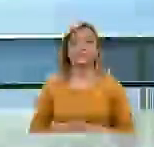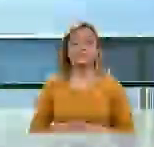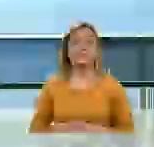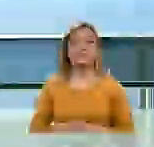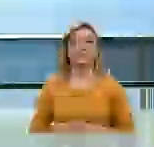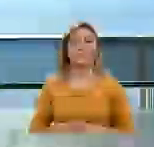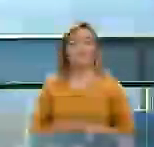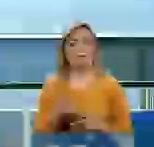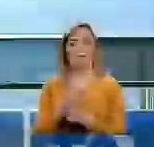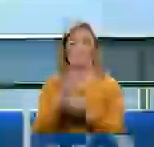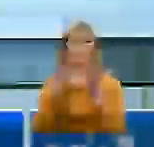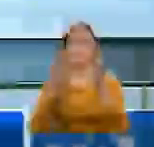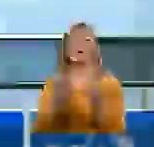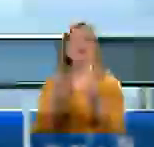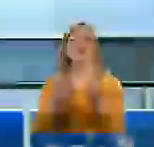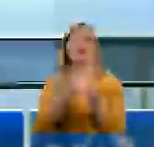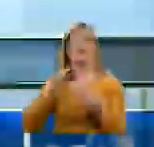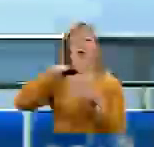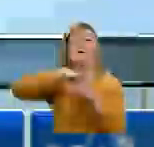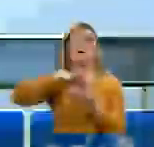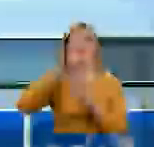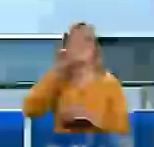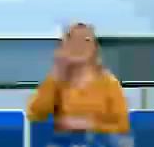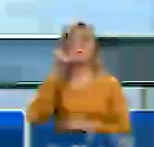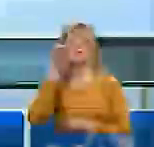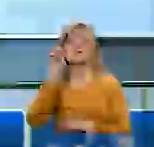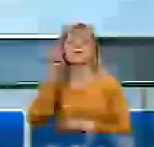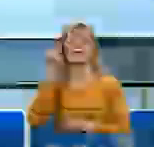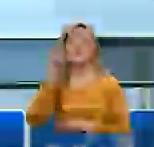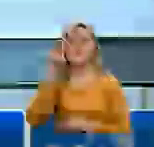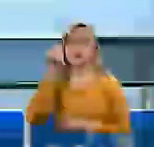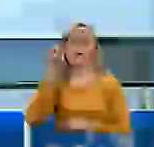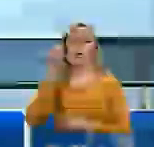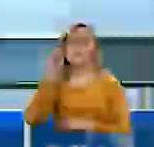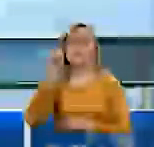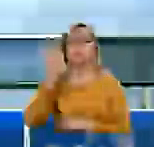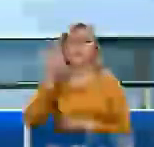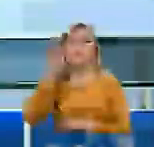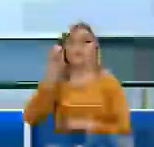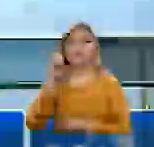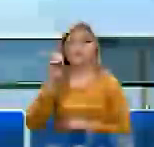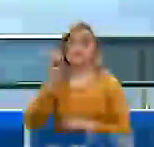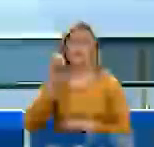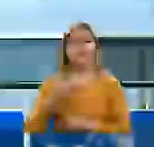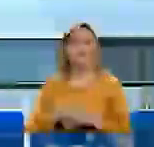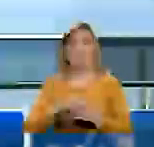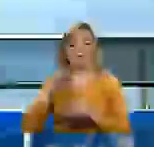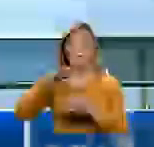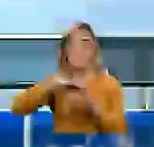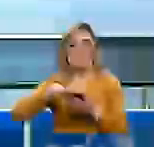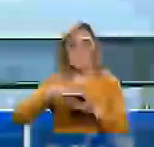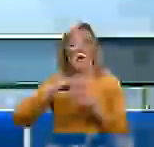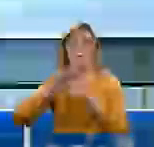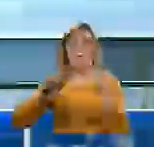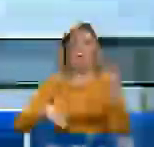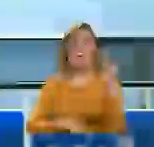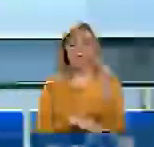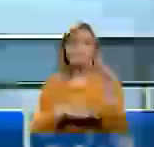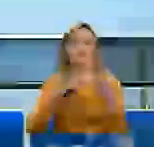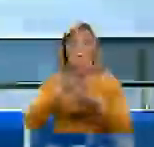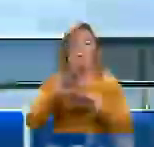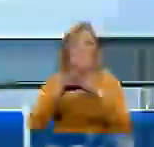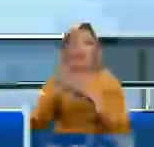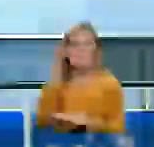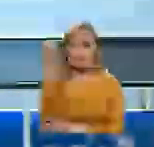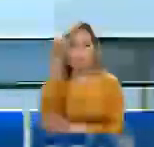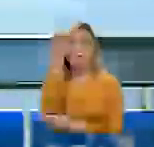El consejero electoral Luis Verde Soto propone la ampliación de la jornada electoral vía decreto ejecutivo en el marco del estado de excepción,